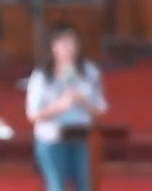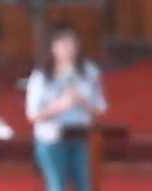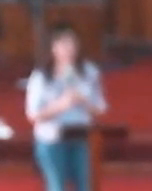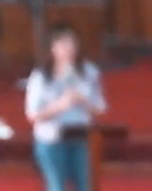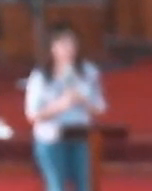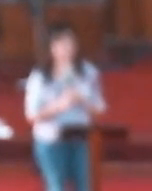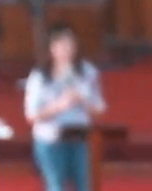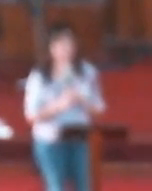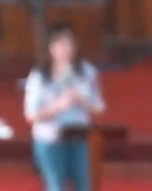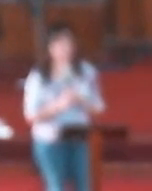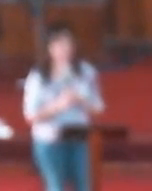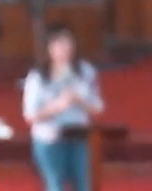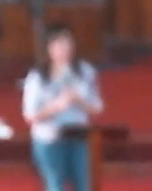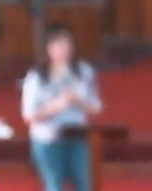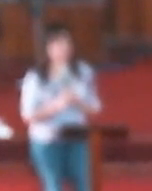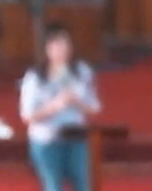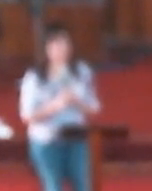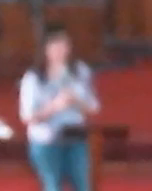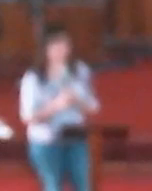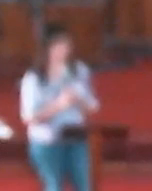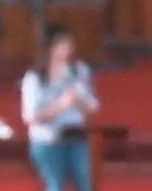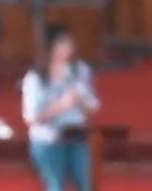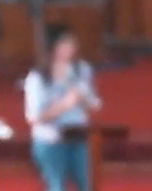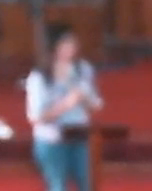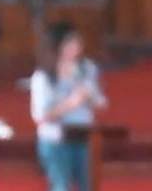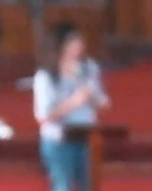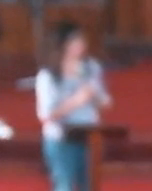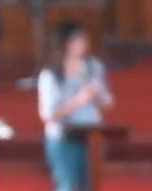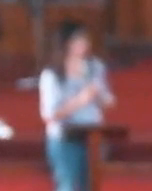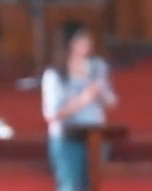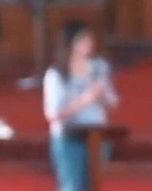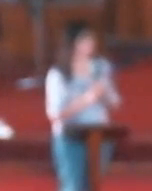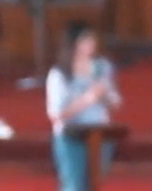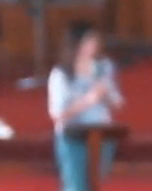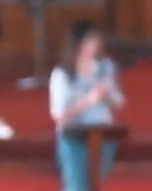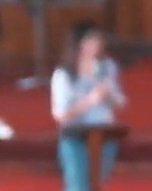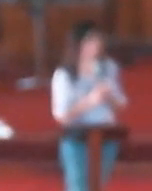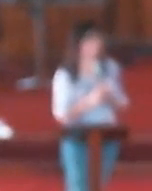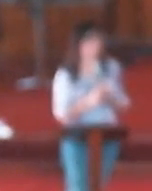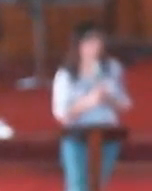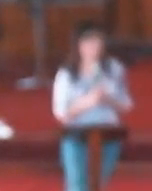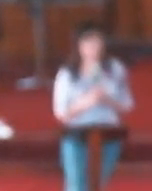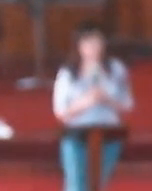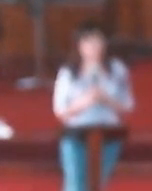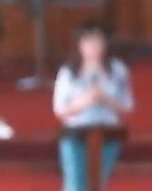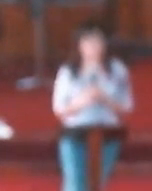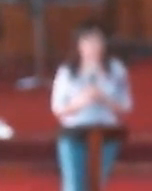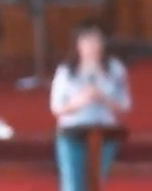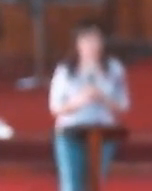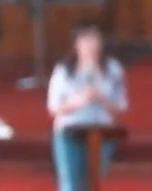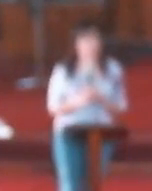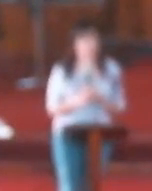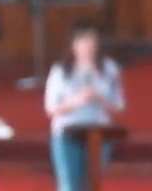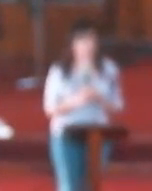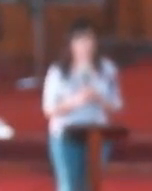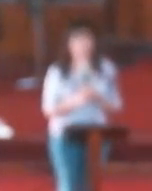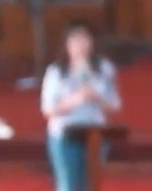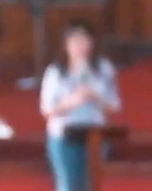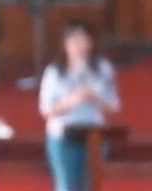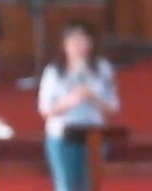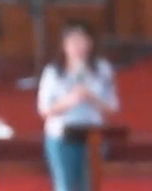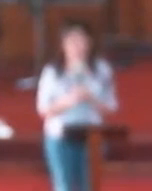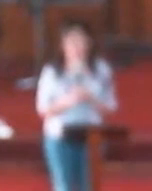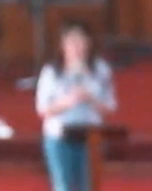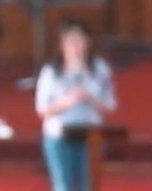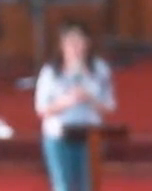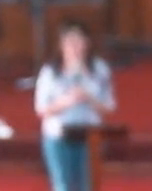a pesar de que tú estás ya avanzado en edad, y tu esposa también, estoy fuera, ¿no?